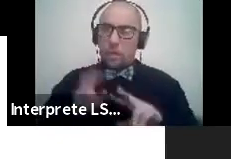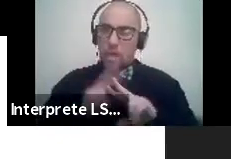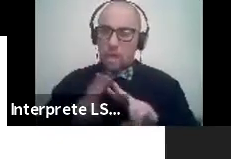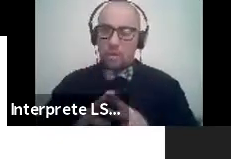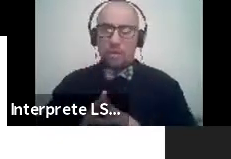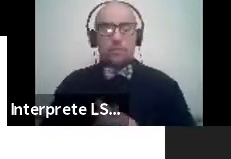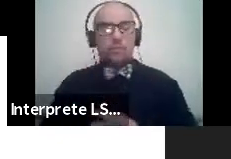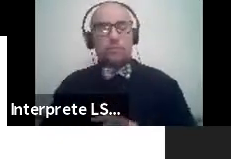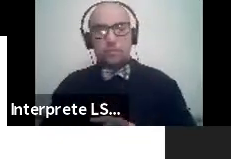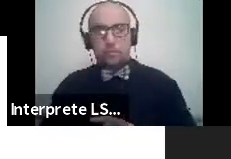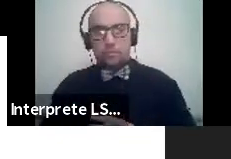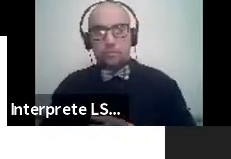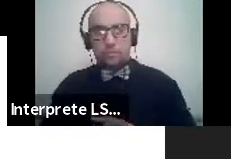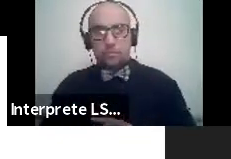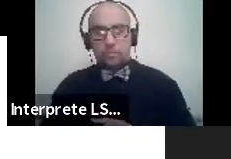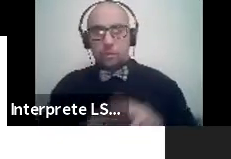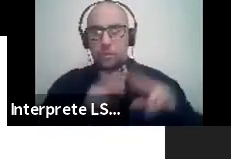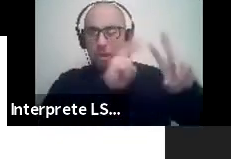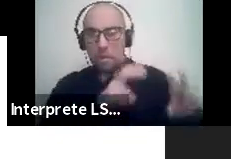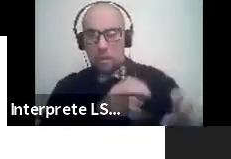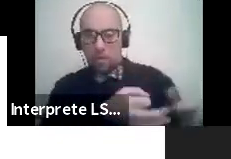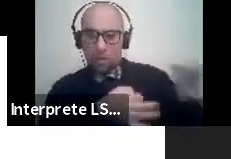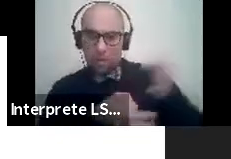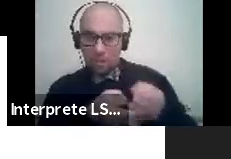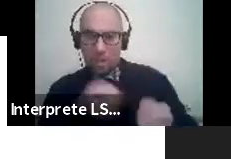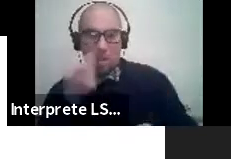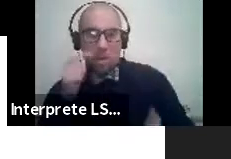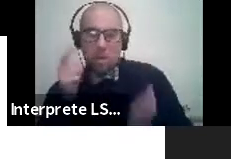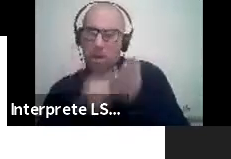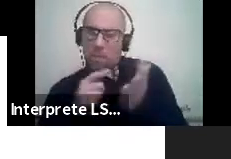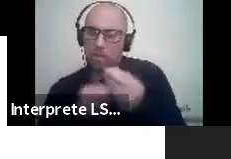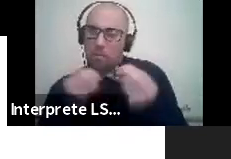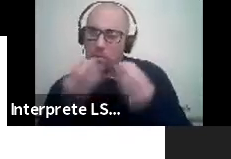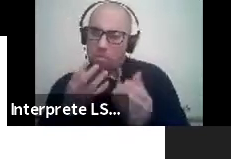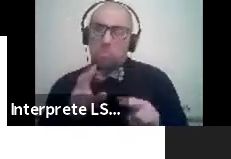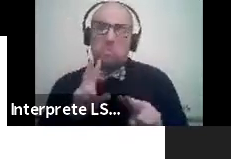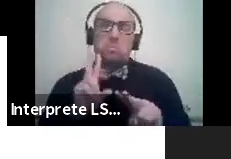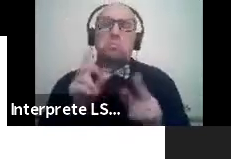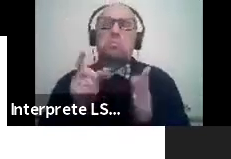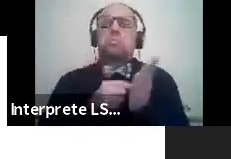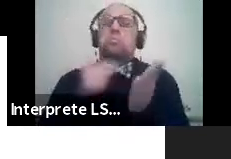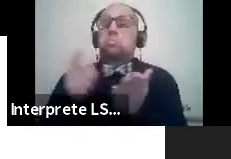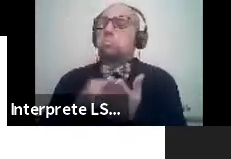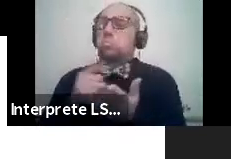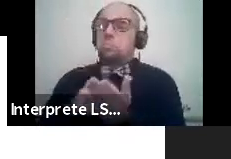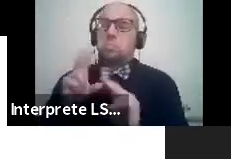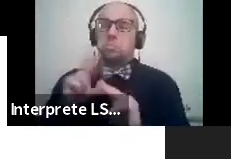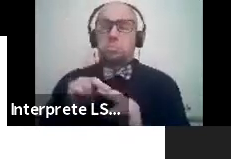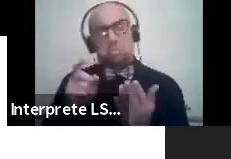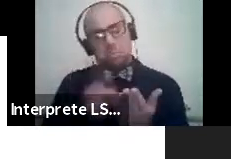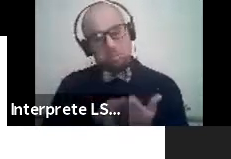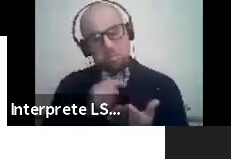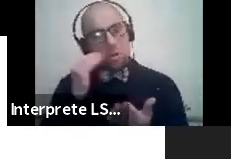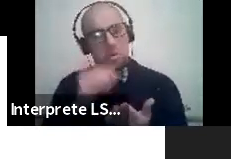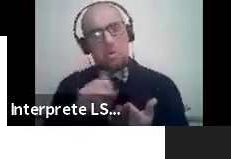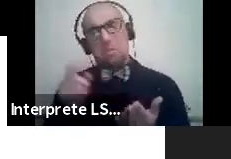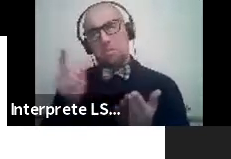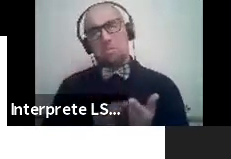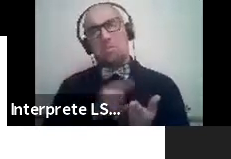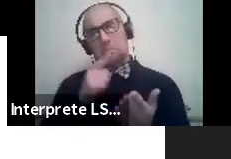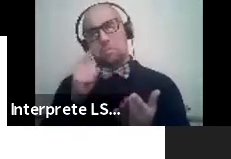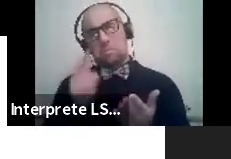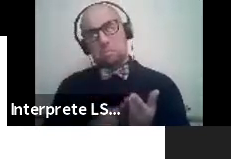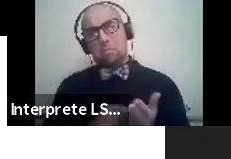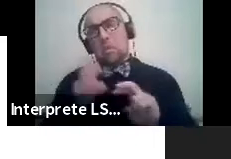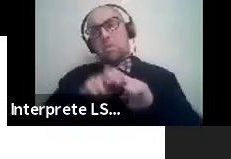hacer, pero no queríamos la aplicación típica en la que los niños estuviesen jugando en el